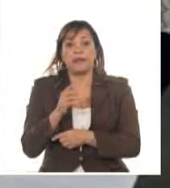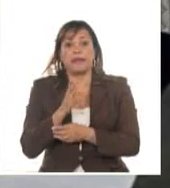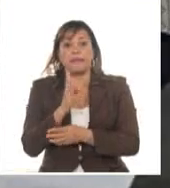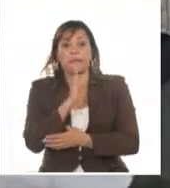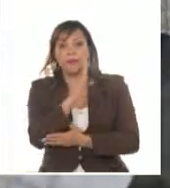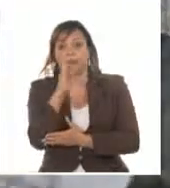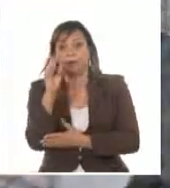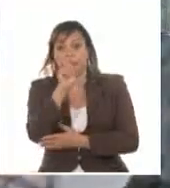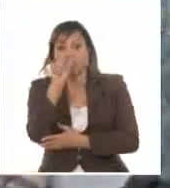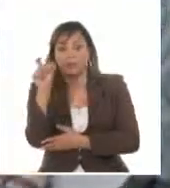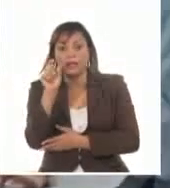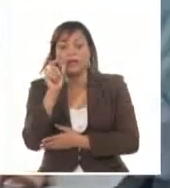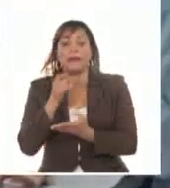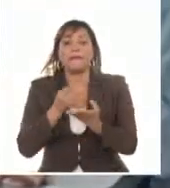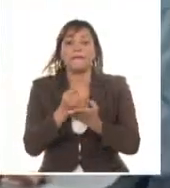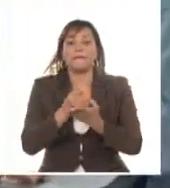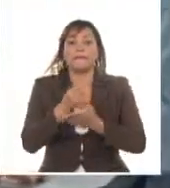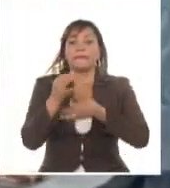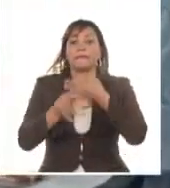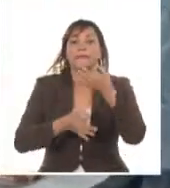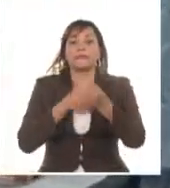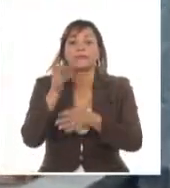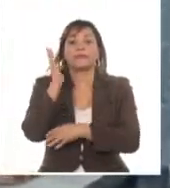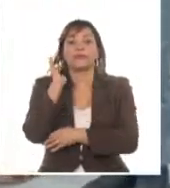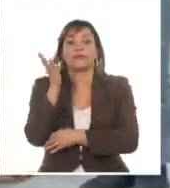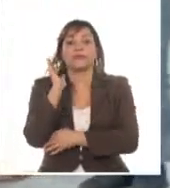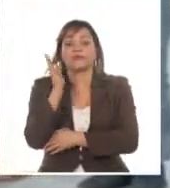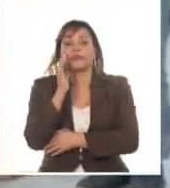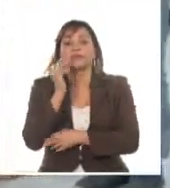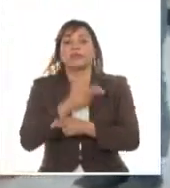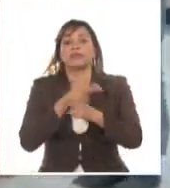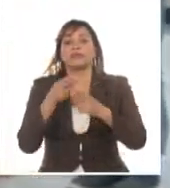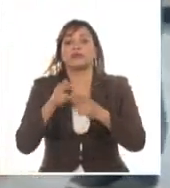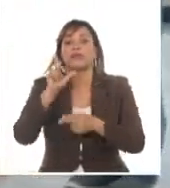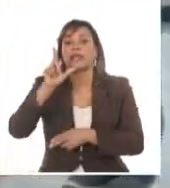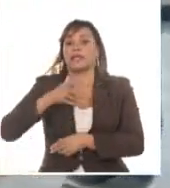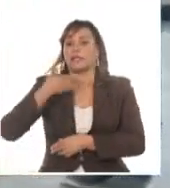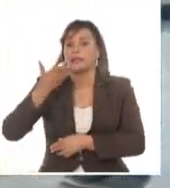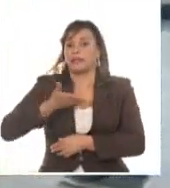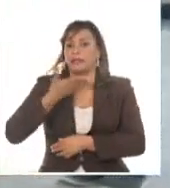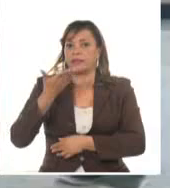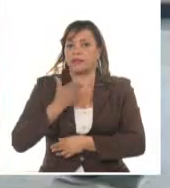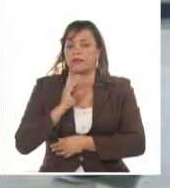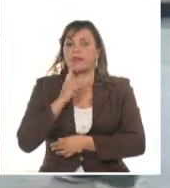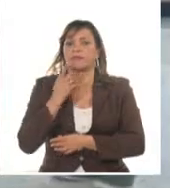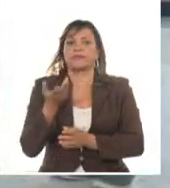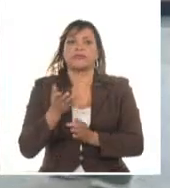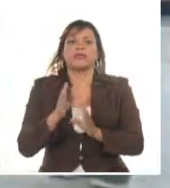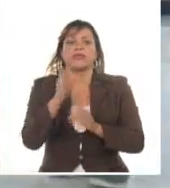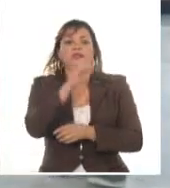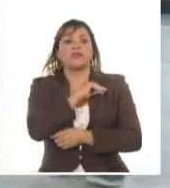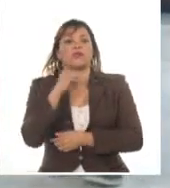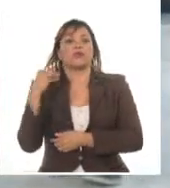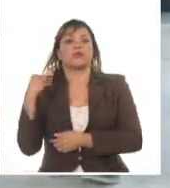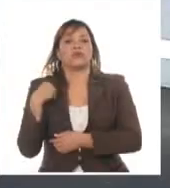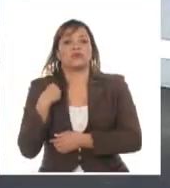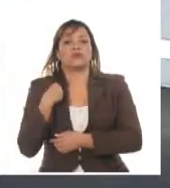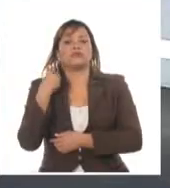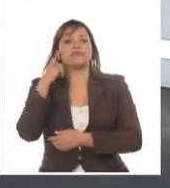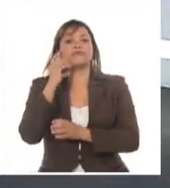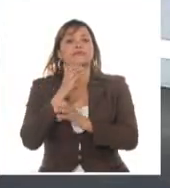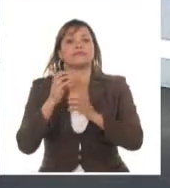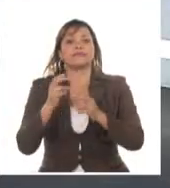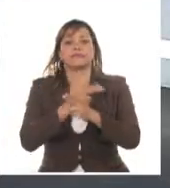10 de abril la conferencia Contrapunteo de Historia y Literatura en Fernando Ortiz, del doctor en Ciencias Históricas Félix